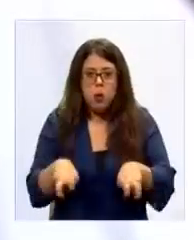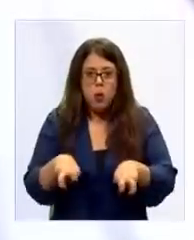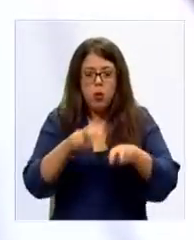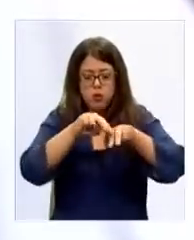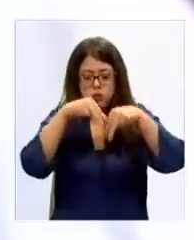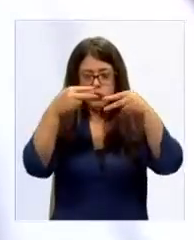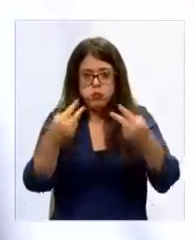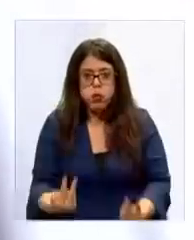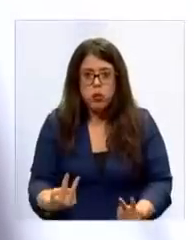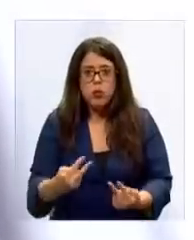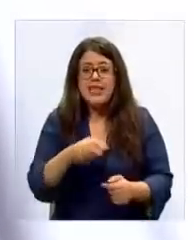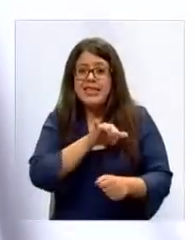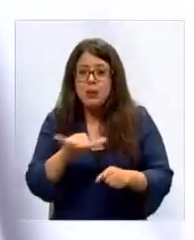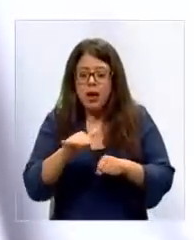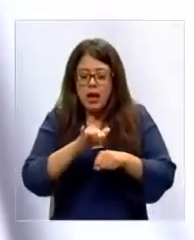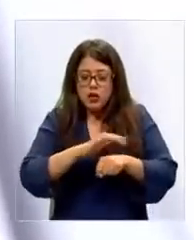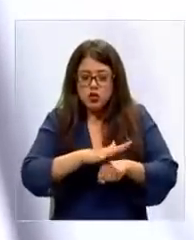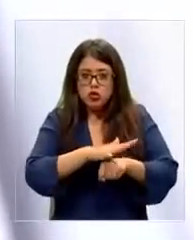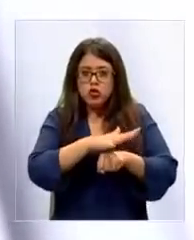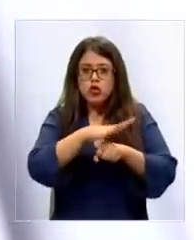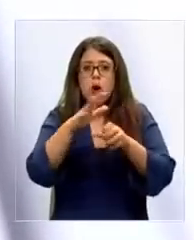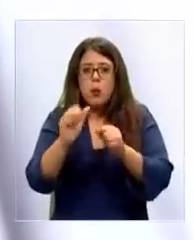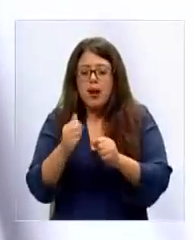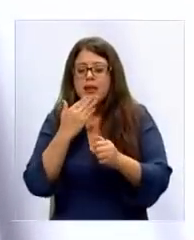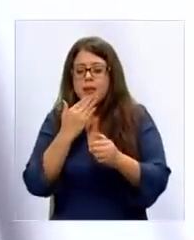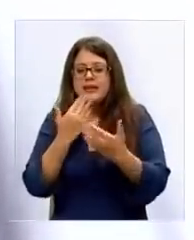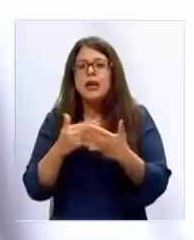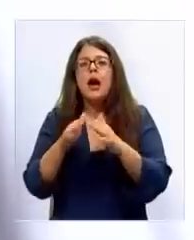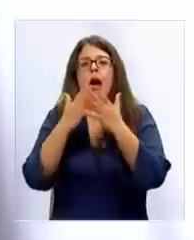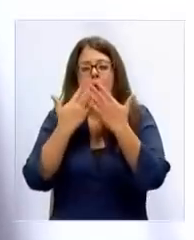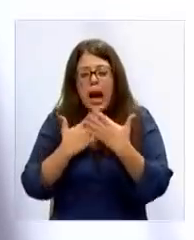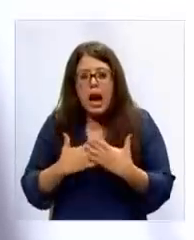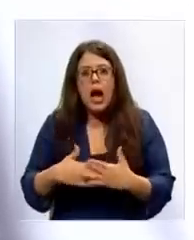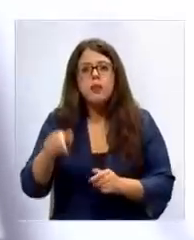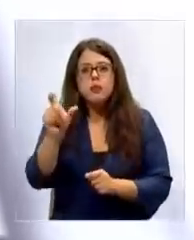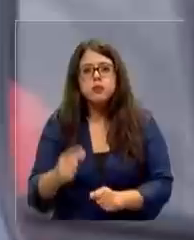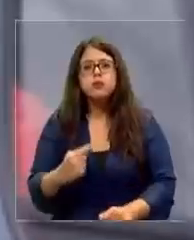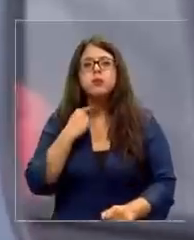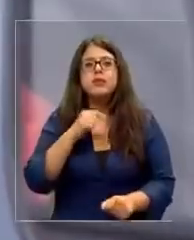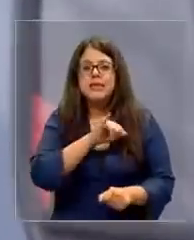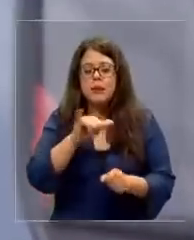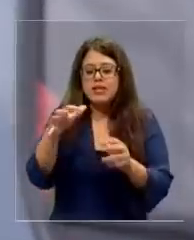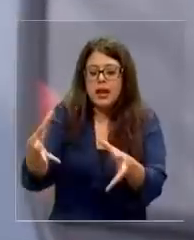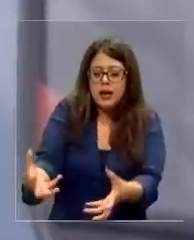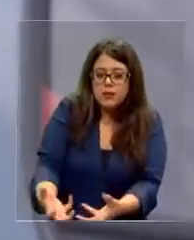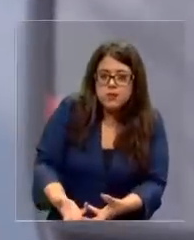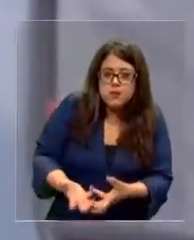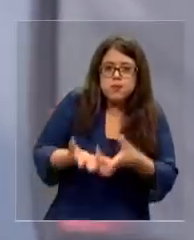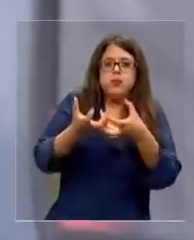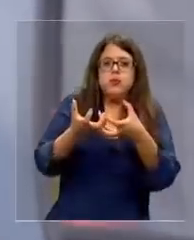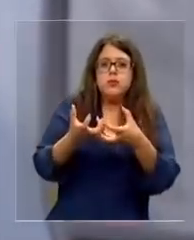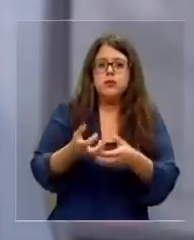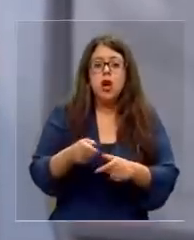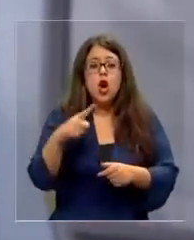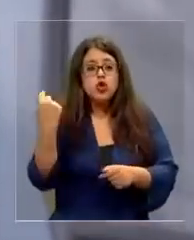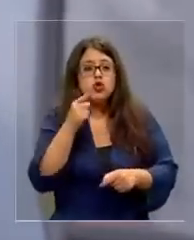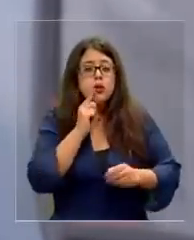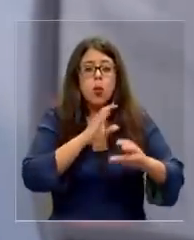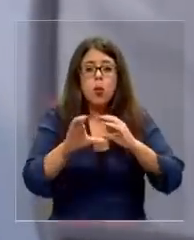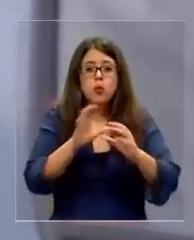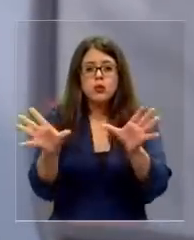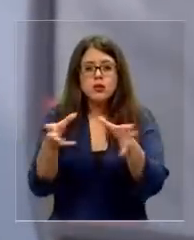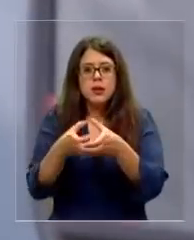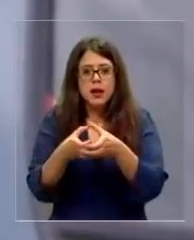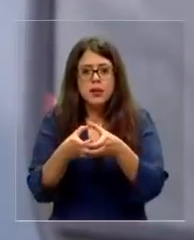despegar para que los nadadores puedan calmar a la víctima y poder después hacer la extracción. Nosotros tenemos comunicación con un